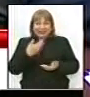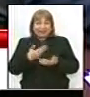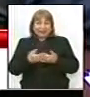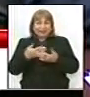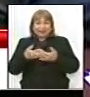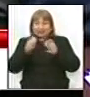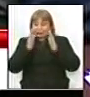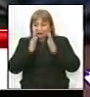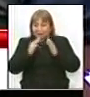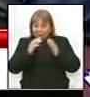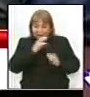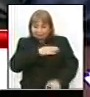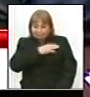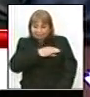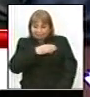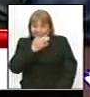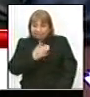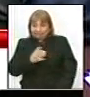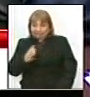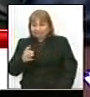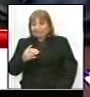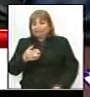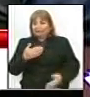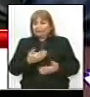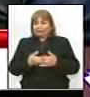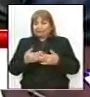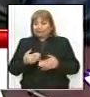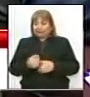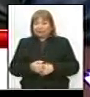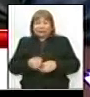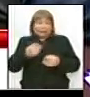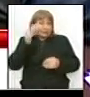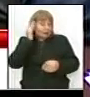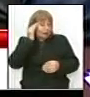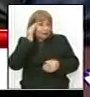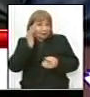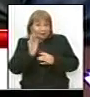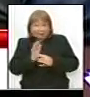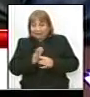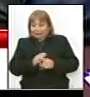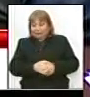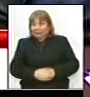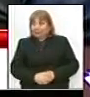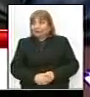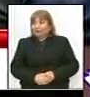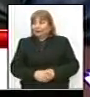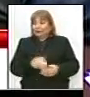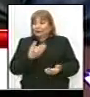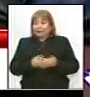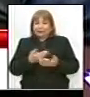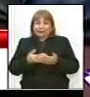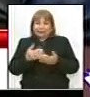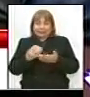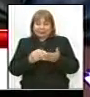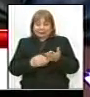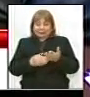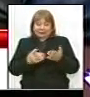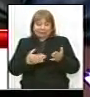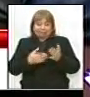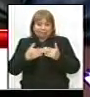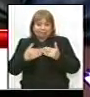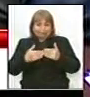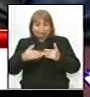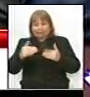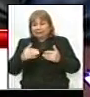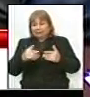con conciencia lo que significa esta acusación constitucional como bien se ha señalado hay otras acusaciones constitucionales en marcha pero acá